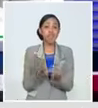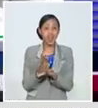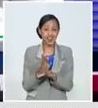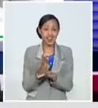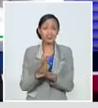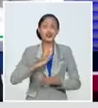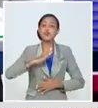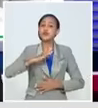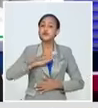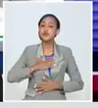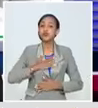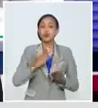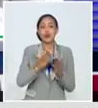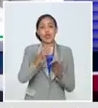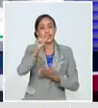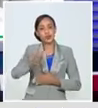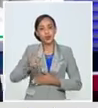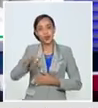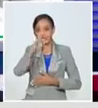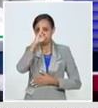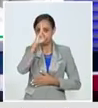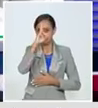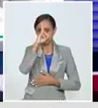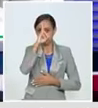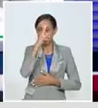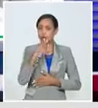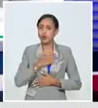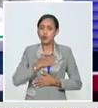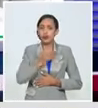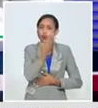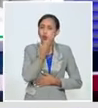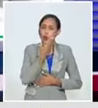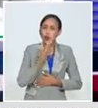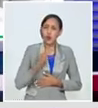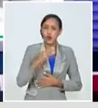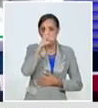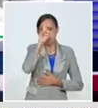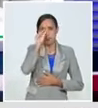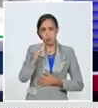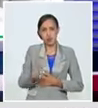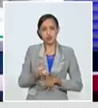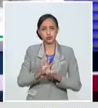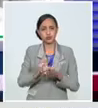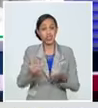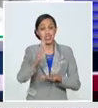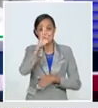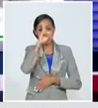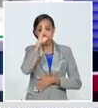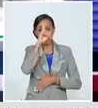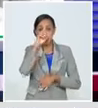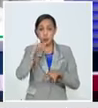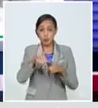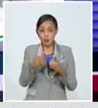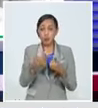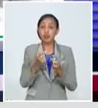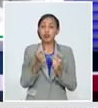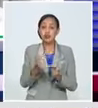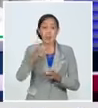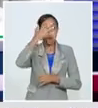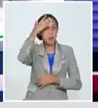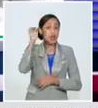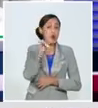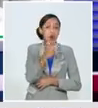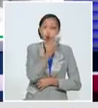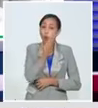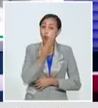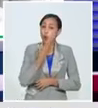salud pública, a nuestros jóvenes profesionales de salud pública, porque Mella también era un joven impetuoso, pero también